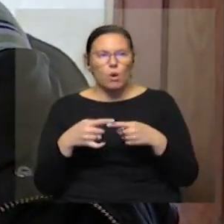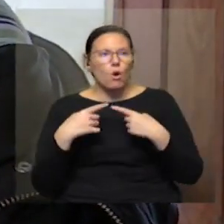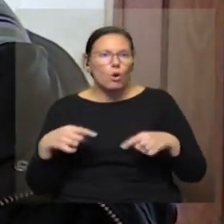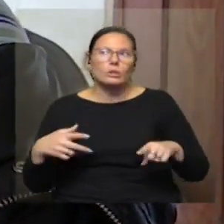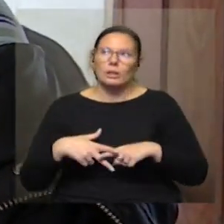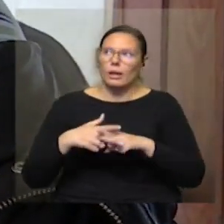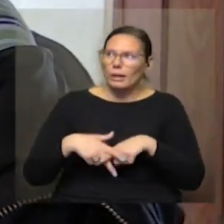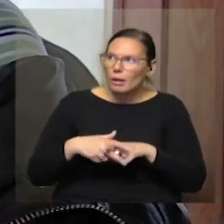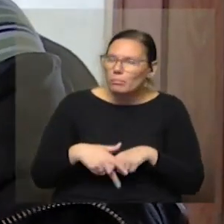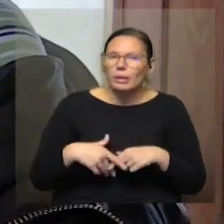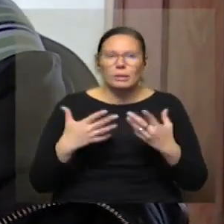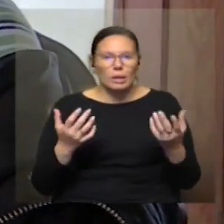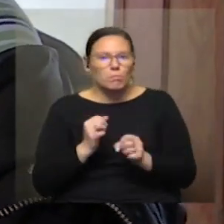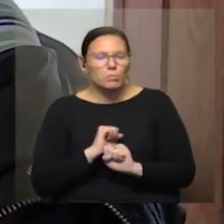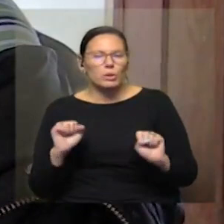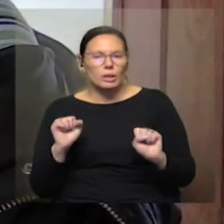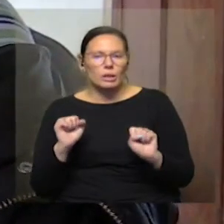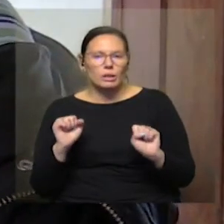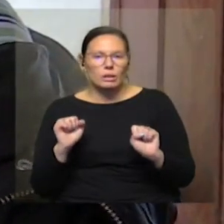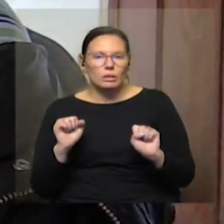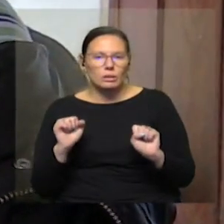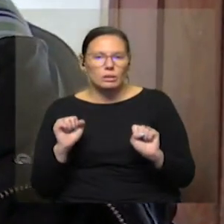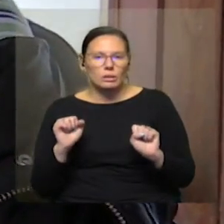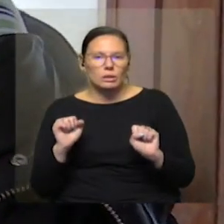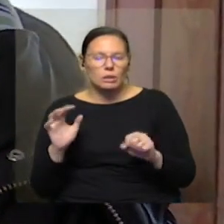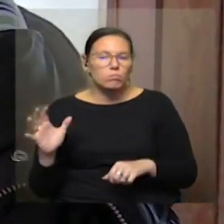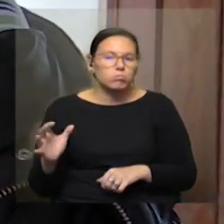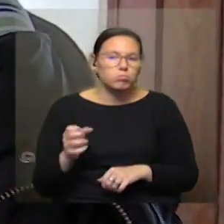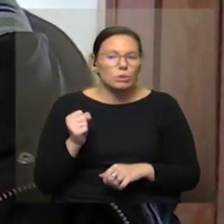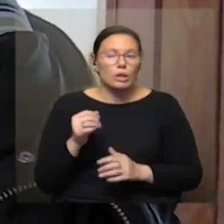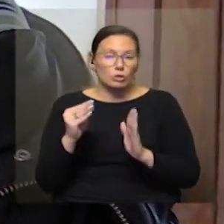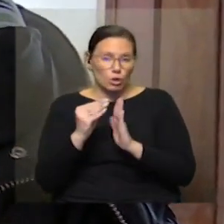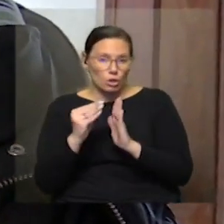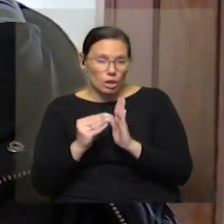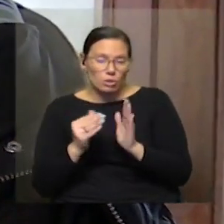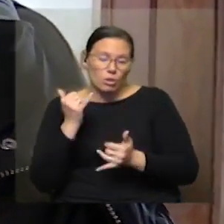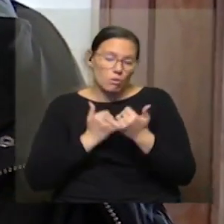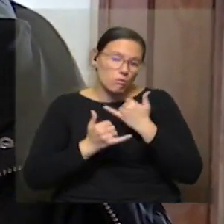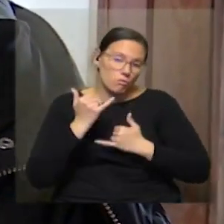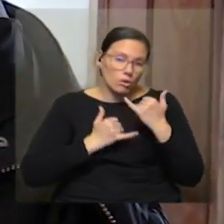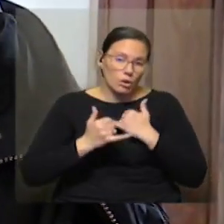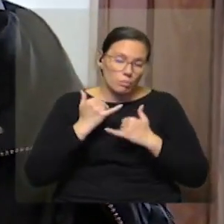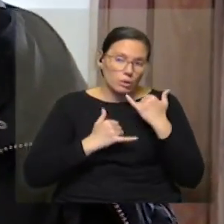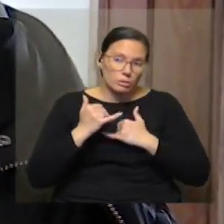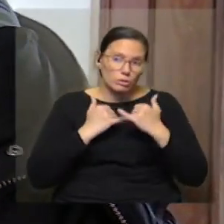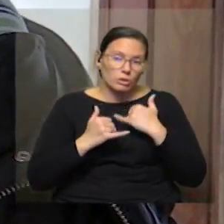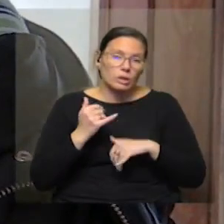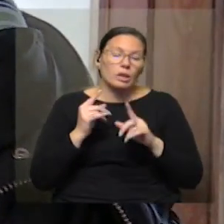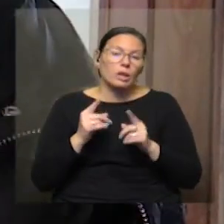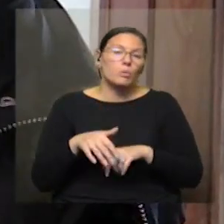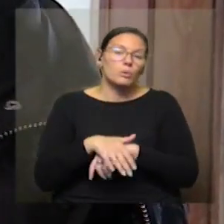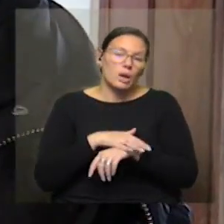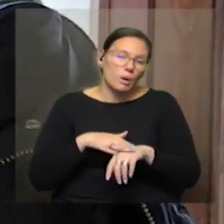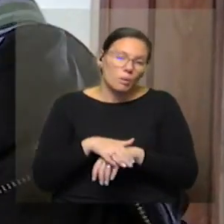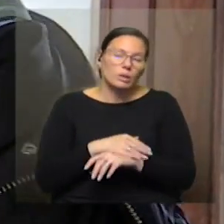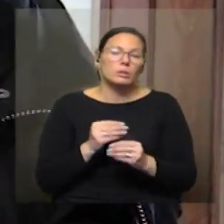herramientas para poder llegar a dar con estos datos o esta información y tener una base de